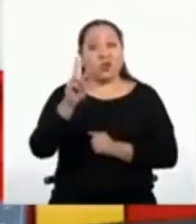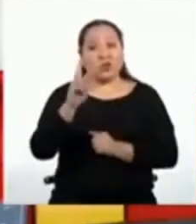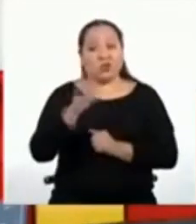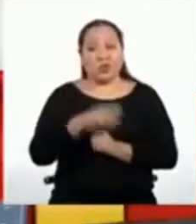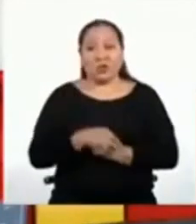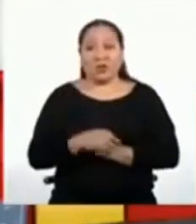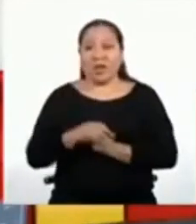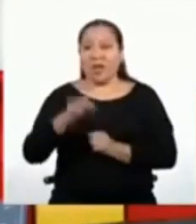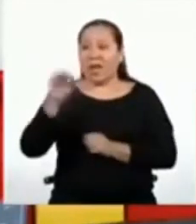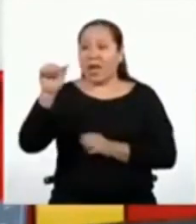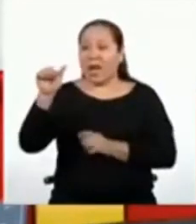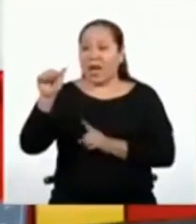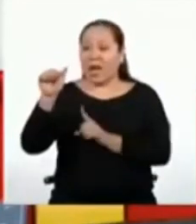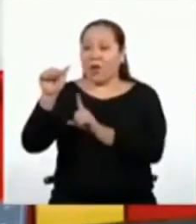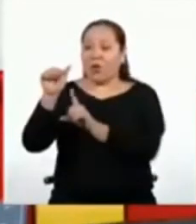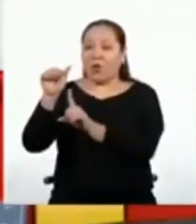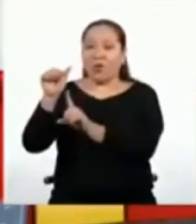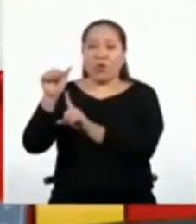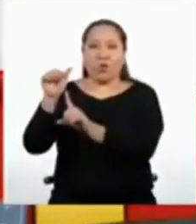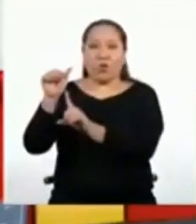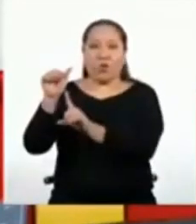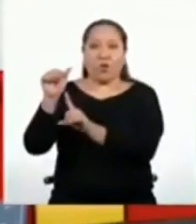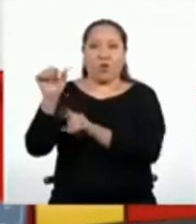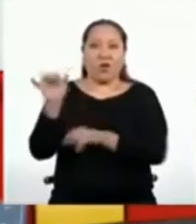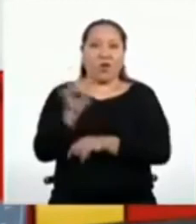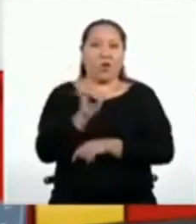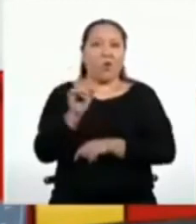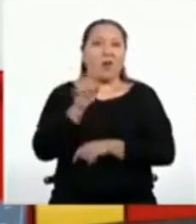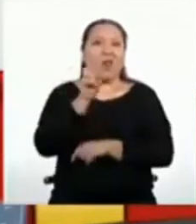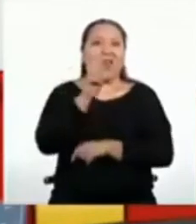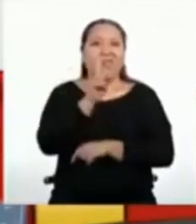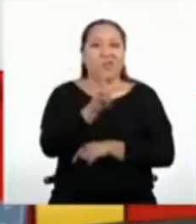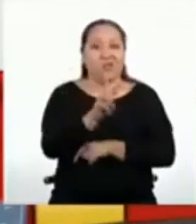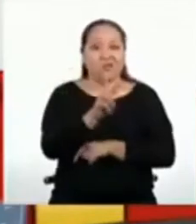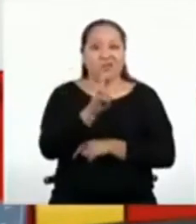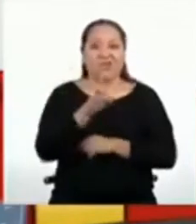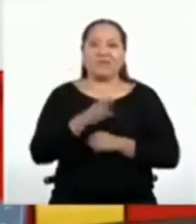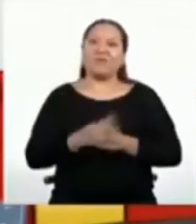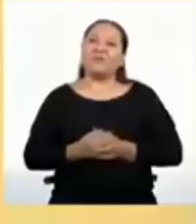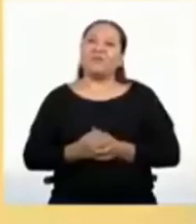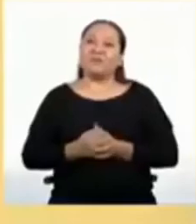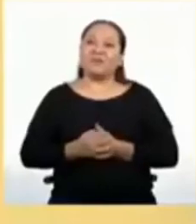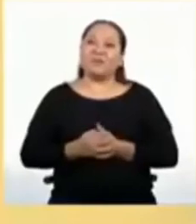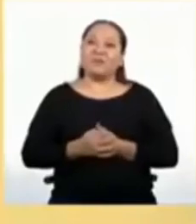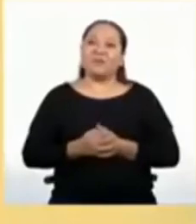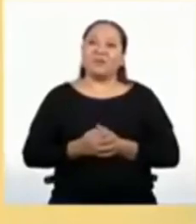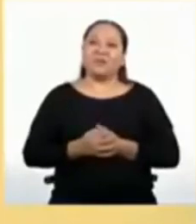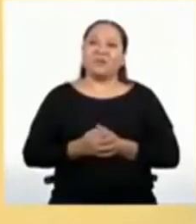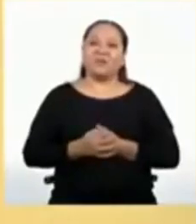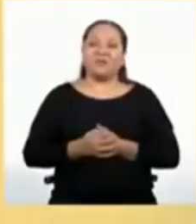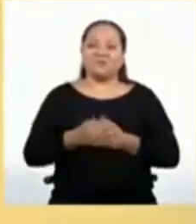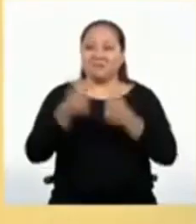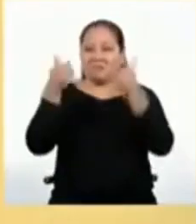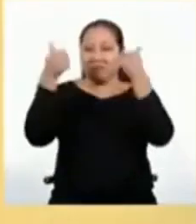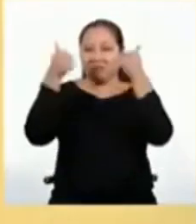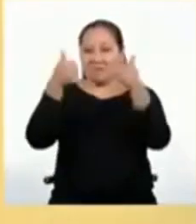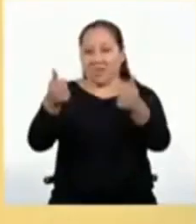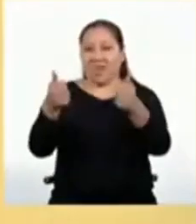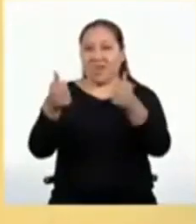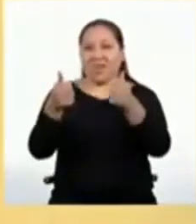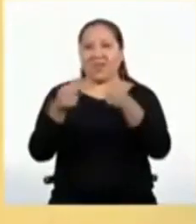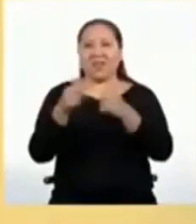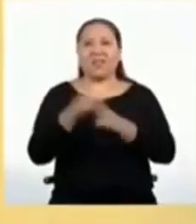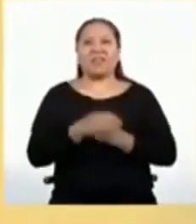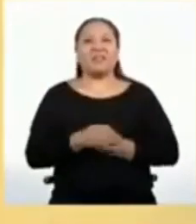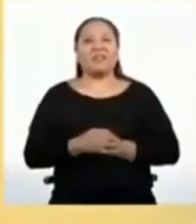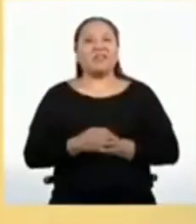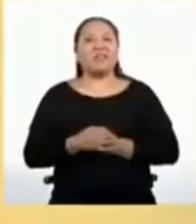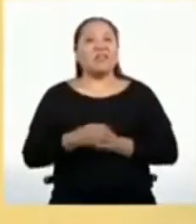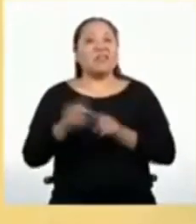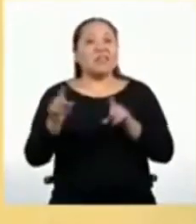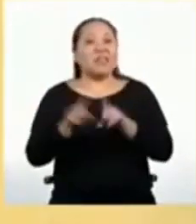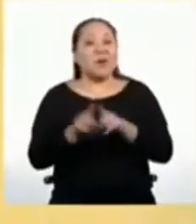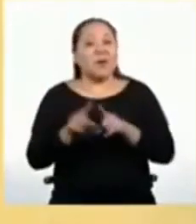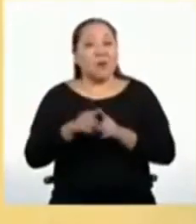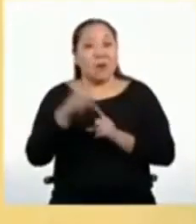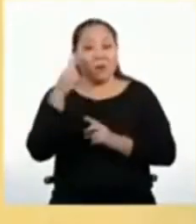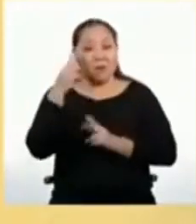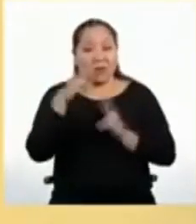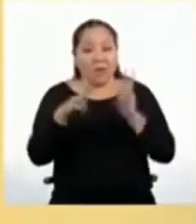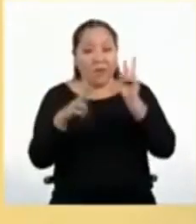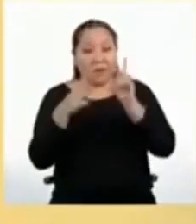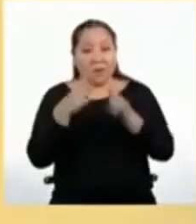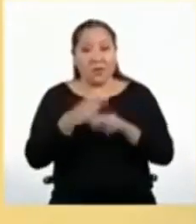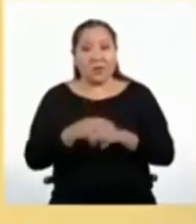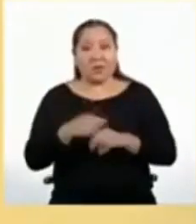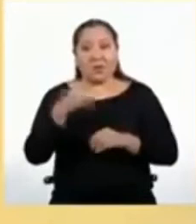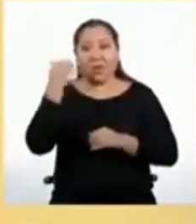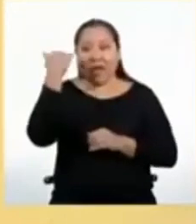2. A sub 1 es igual a 2. Muy bien, Rodrigo. También vimos que en cada